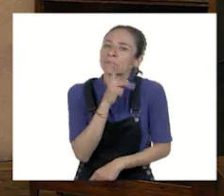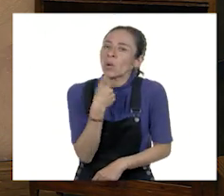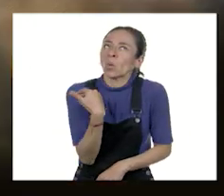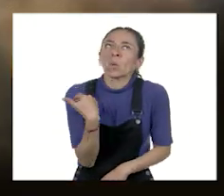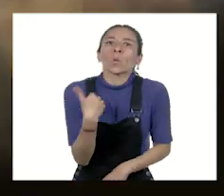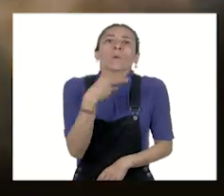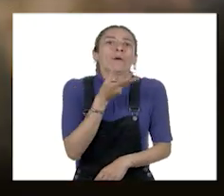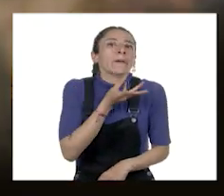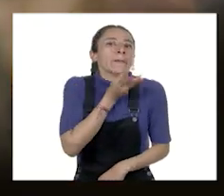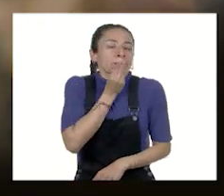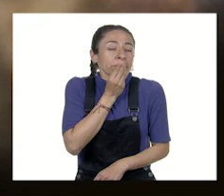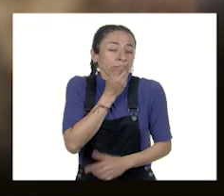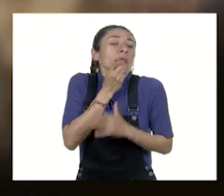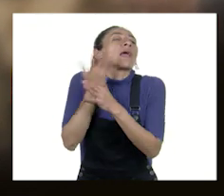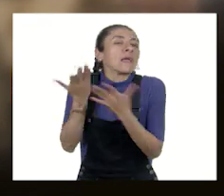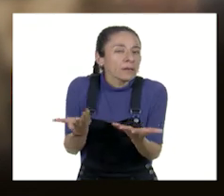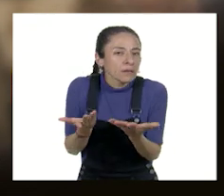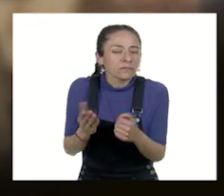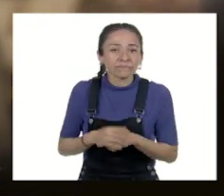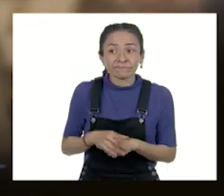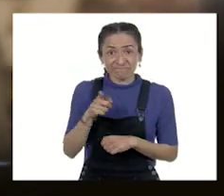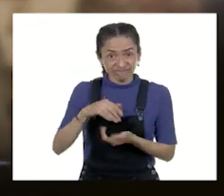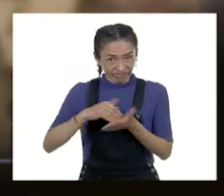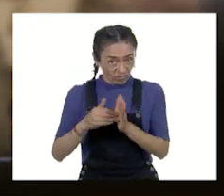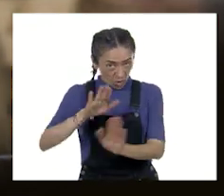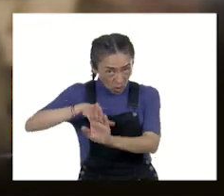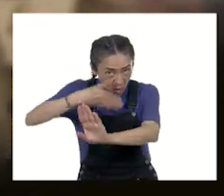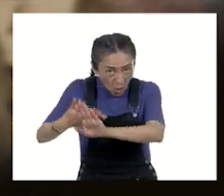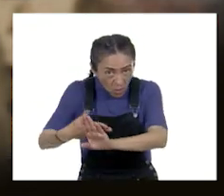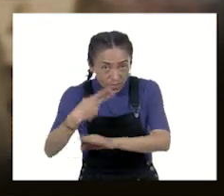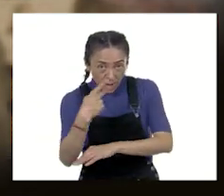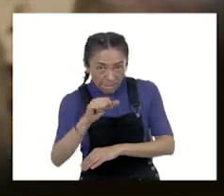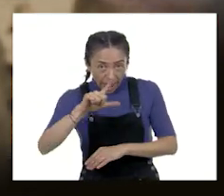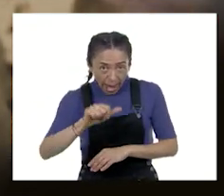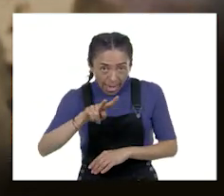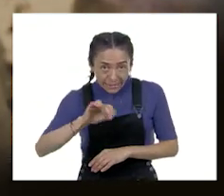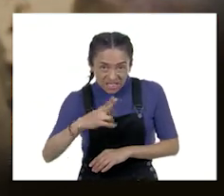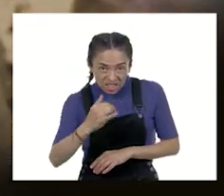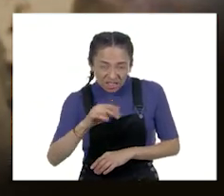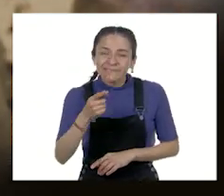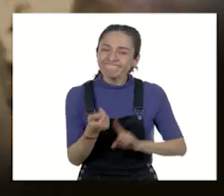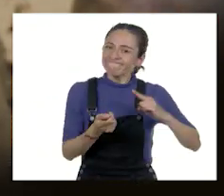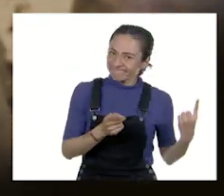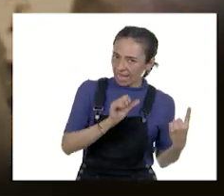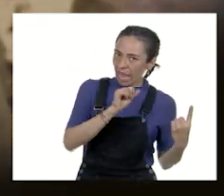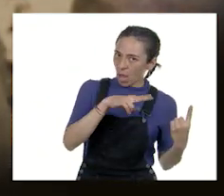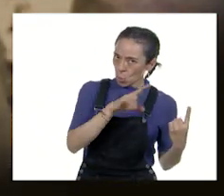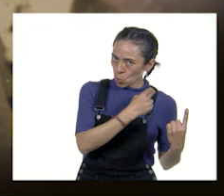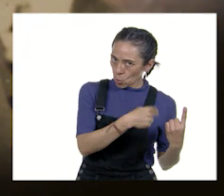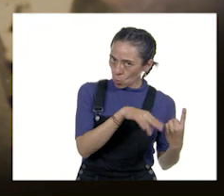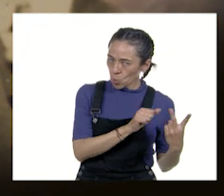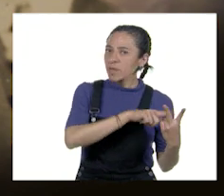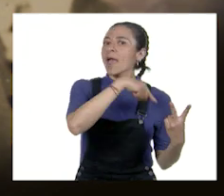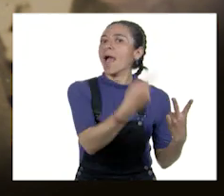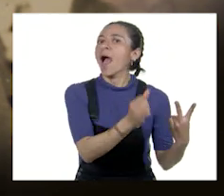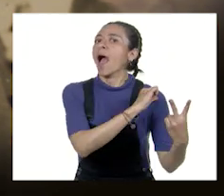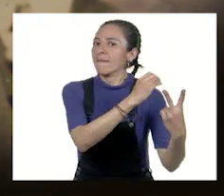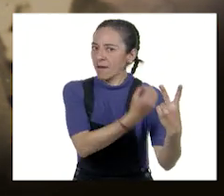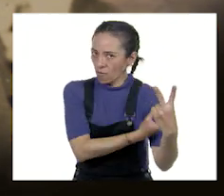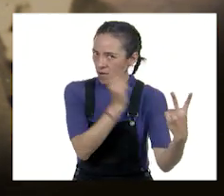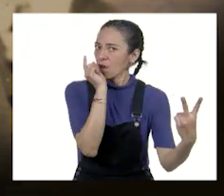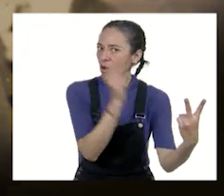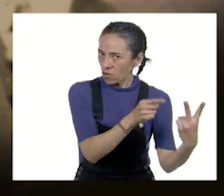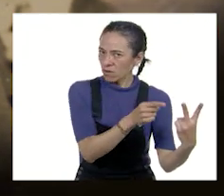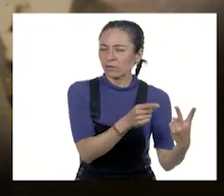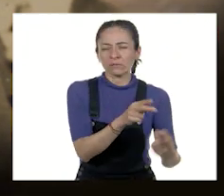fue: La intriga contra el señor Pallavicini la han tramado el licenciado Acuña y el señor Álvaro Obregón. Es una